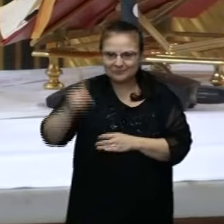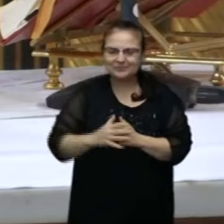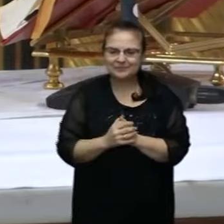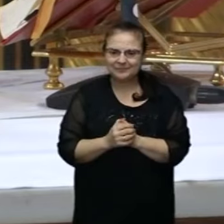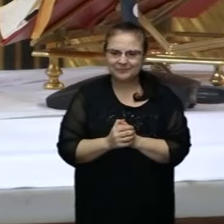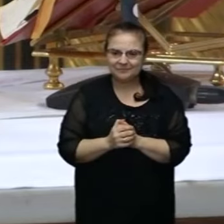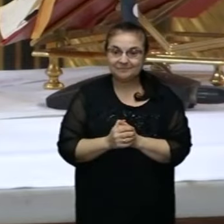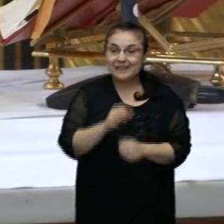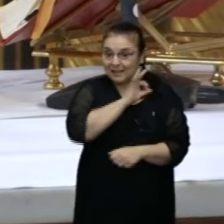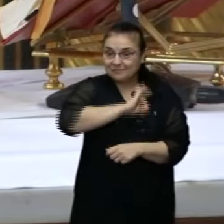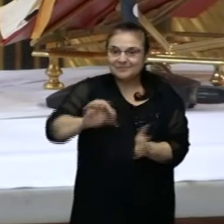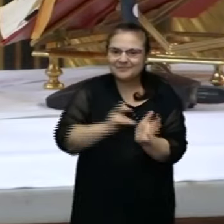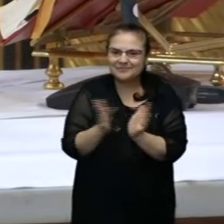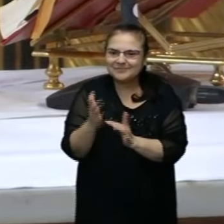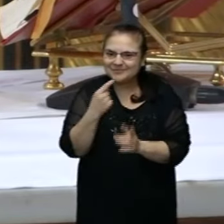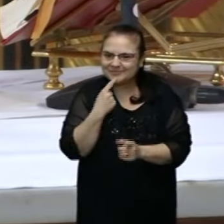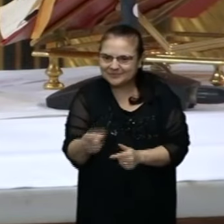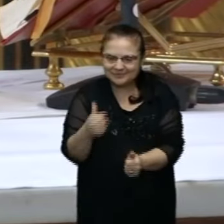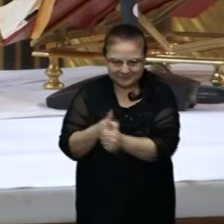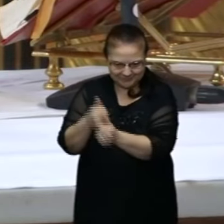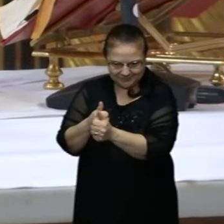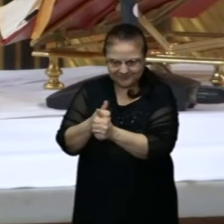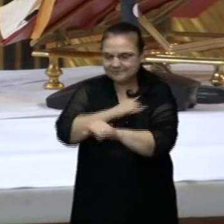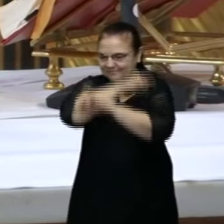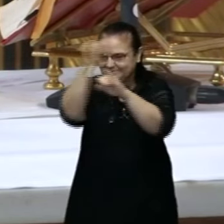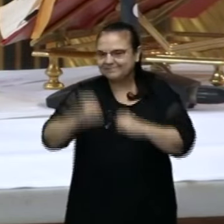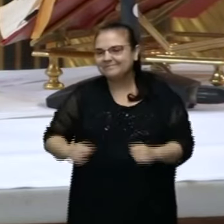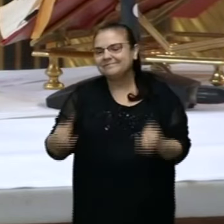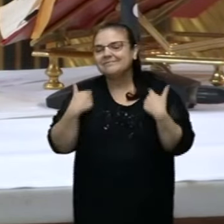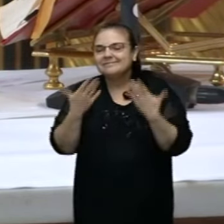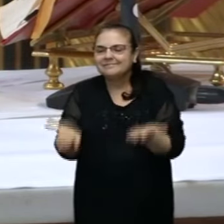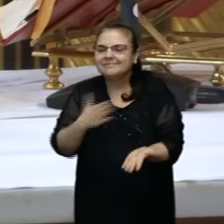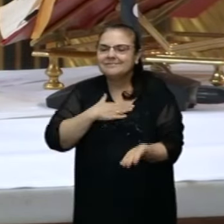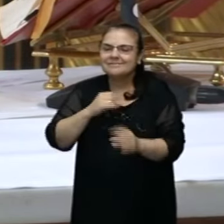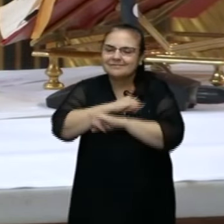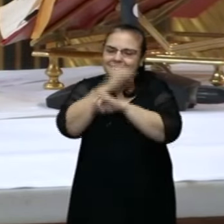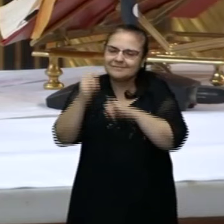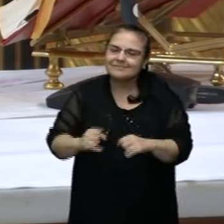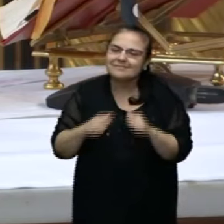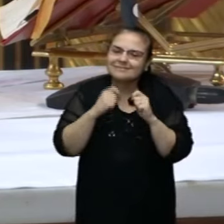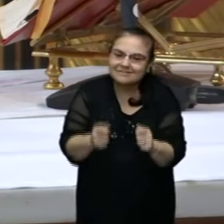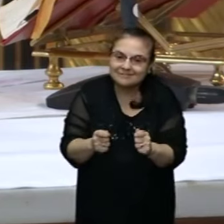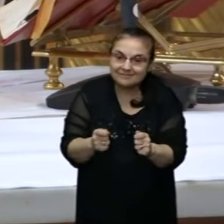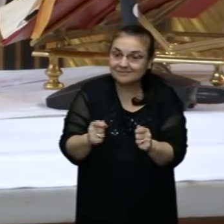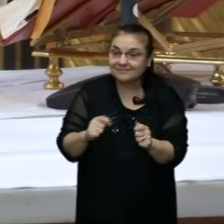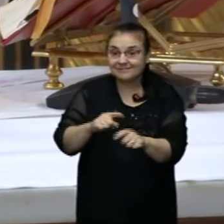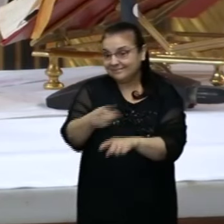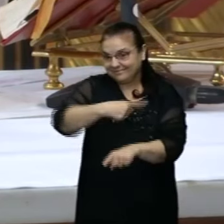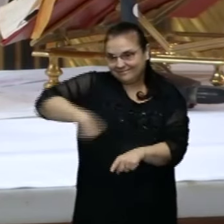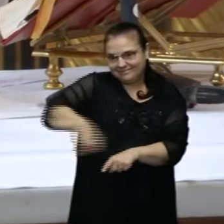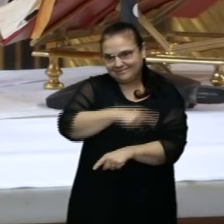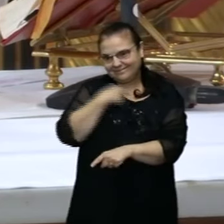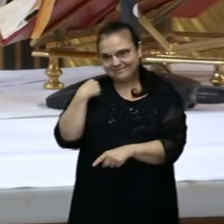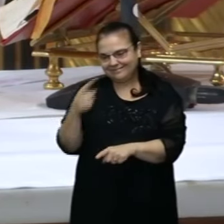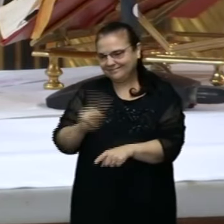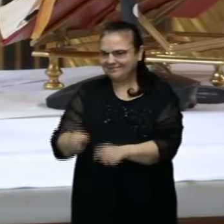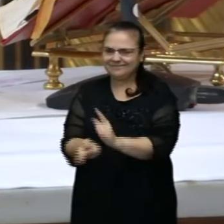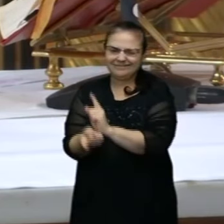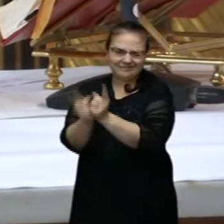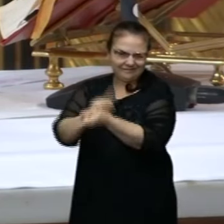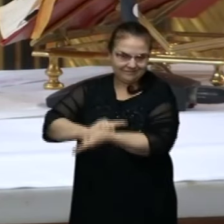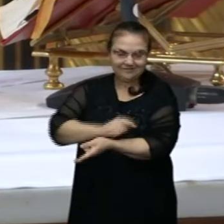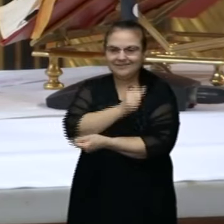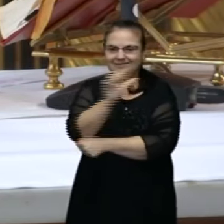Señor Jesucristo, que dijiste a tus apóstoles: La paz os dejo, mi paz os doy. no tengas en cuenta nuestros pecados, sino la fe de